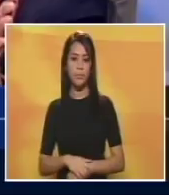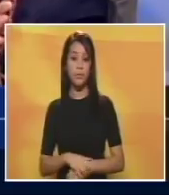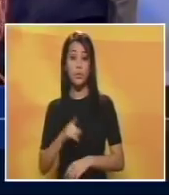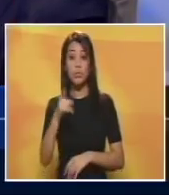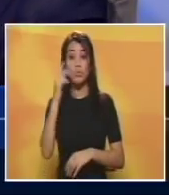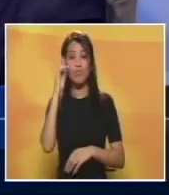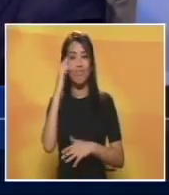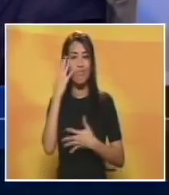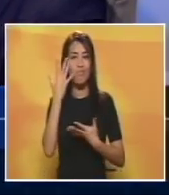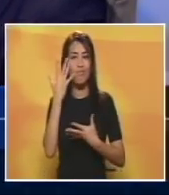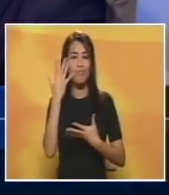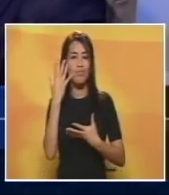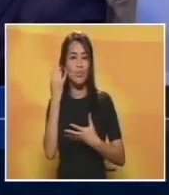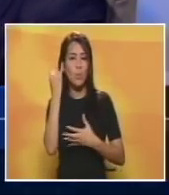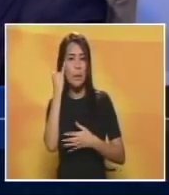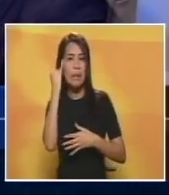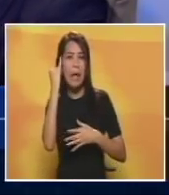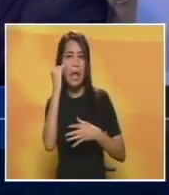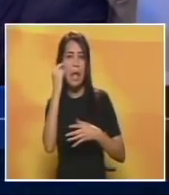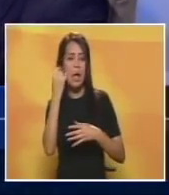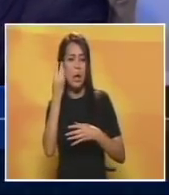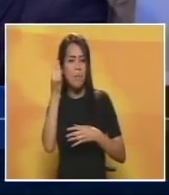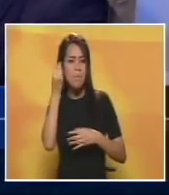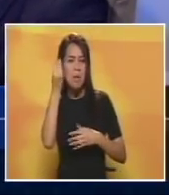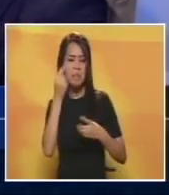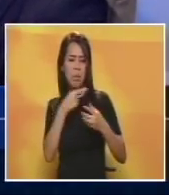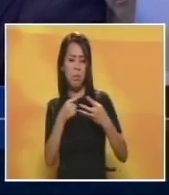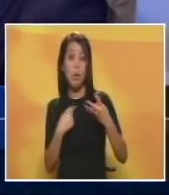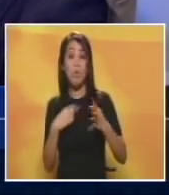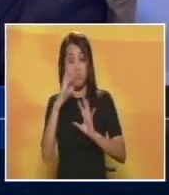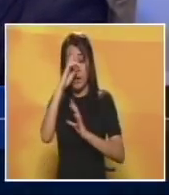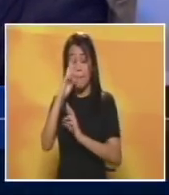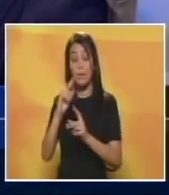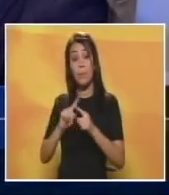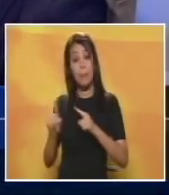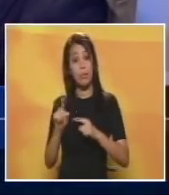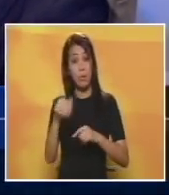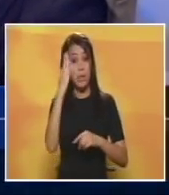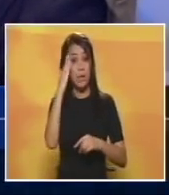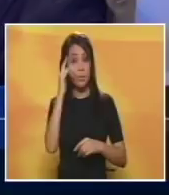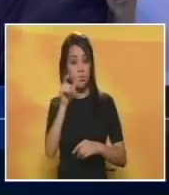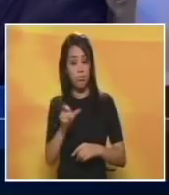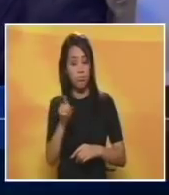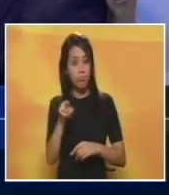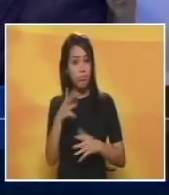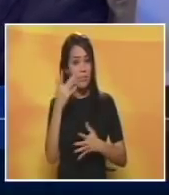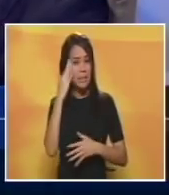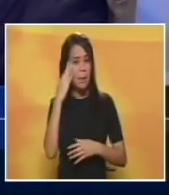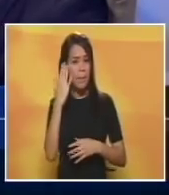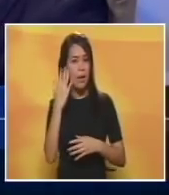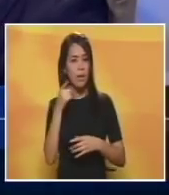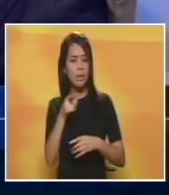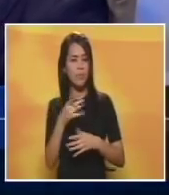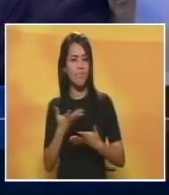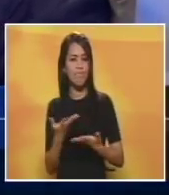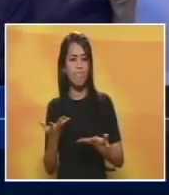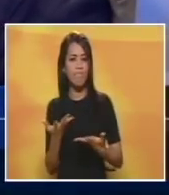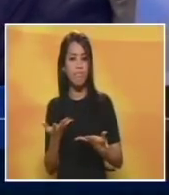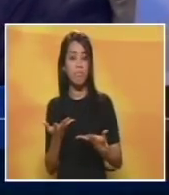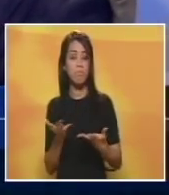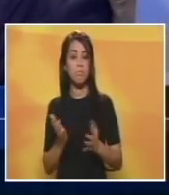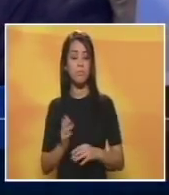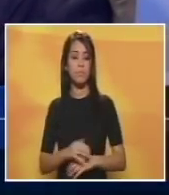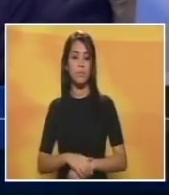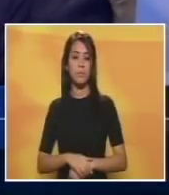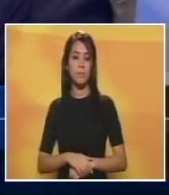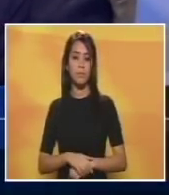razones tendrá. Cuenta con mi respeto, pero él sabe que habíamos llegado allí